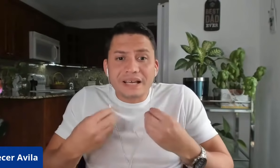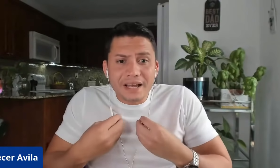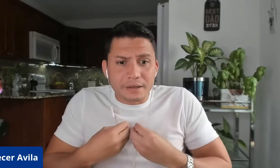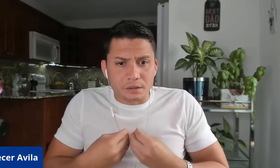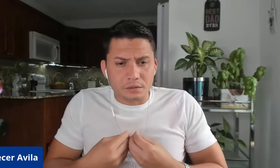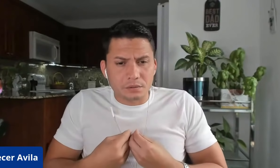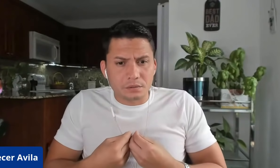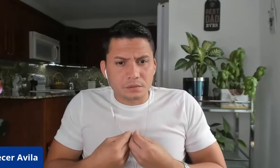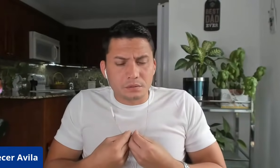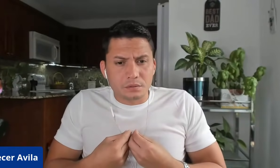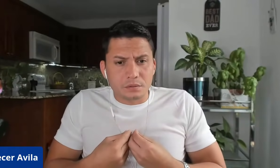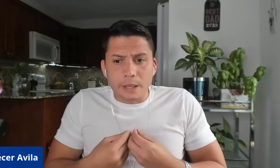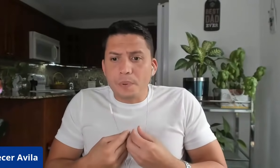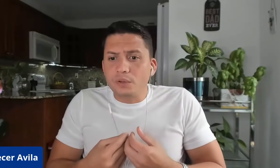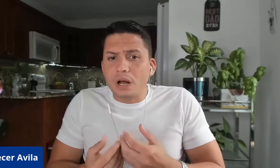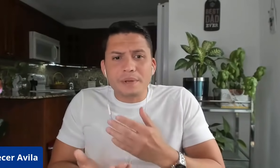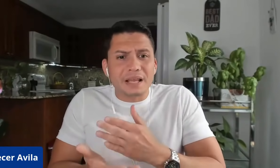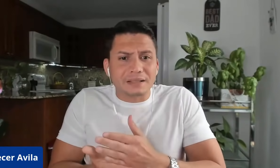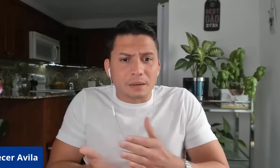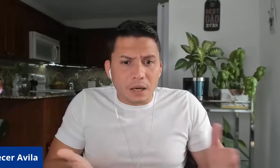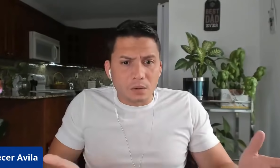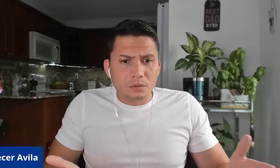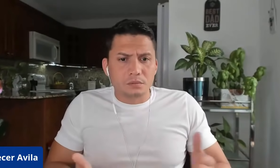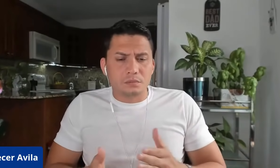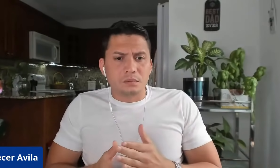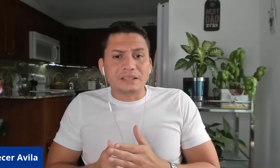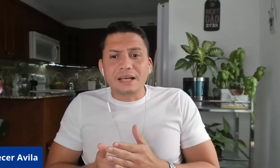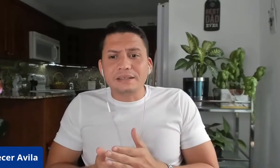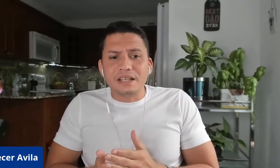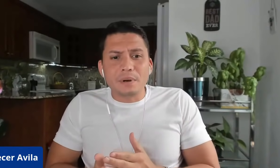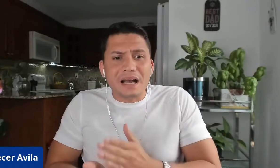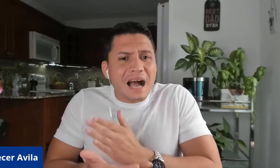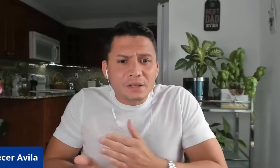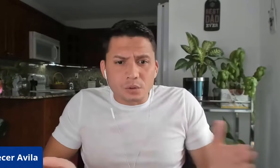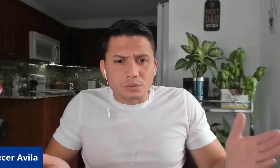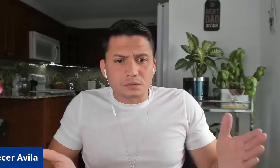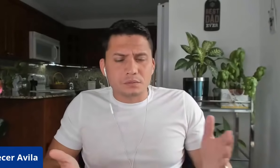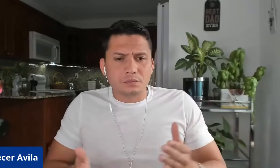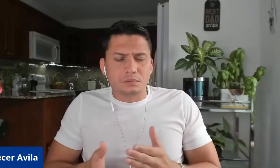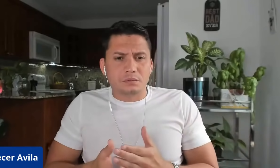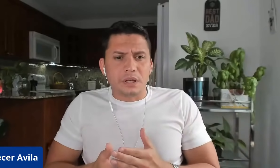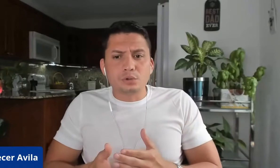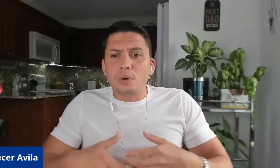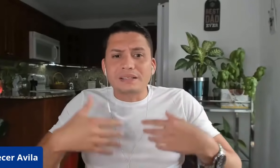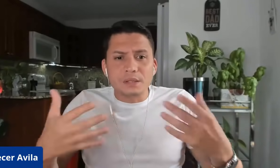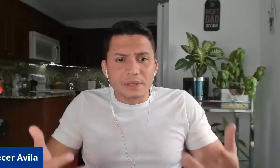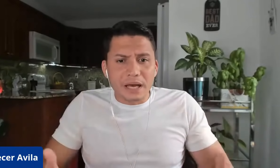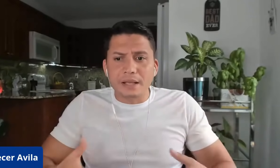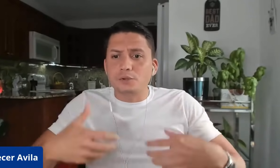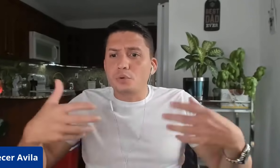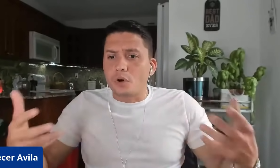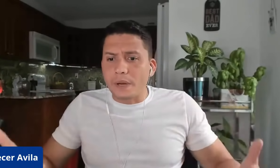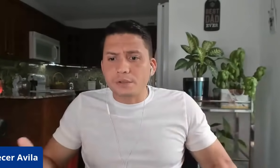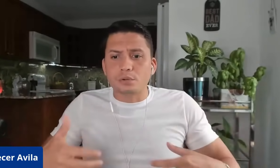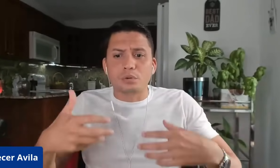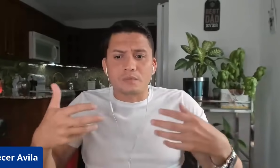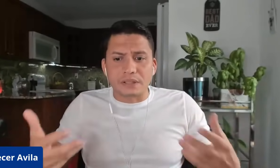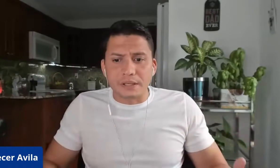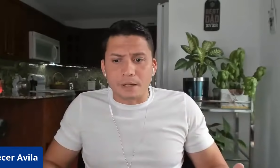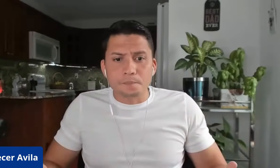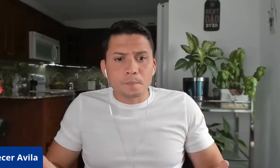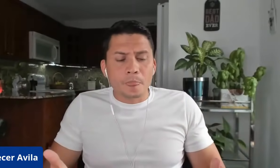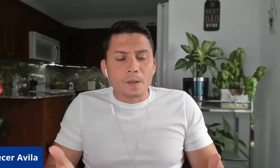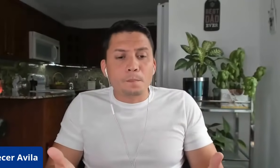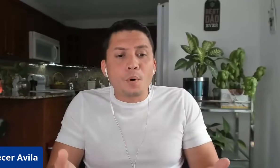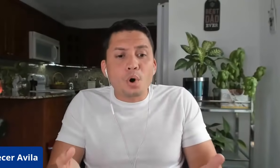poseer después de una vida de trabajo que esa gente llevan años en sus actividades en sus comercios en